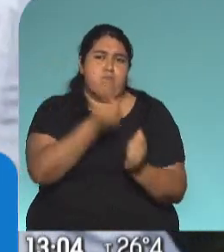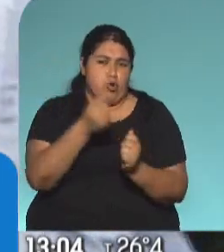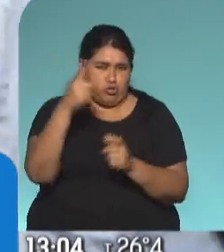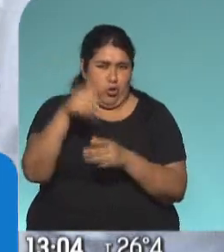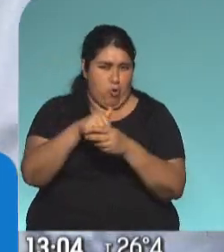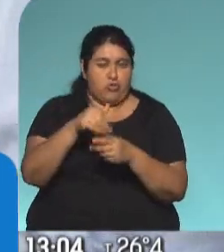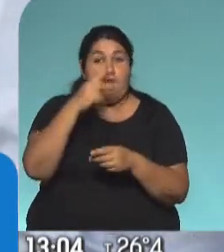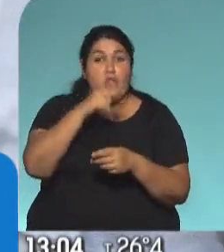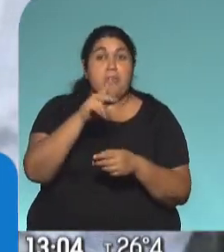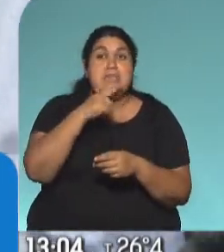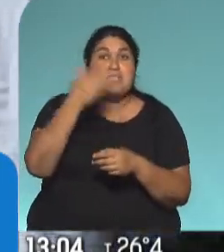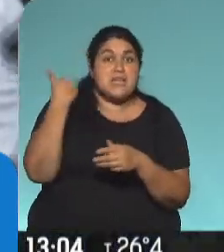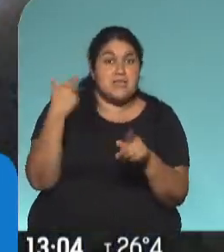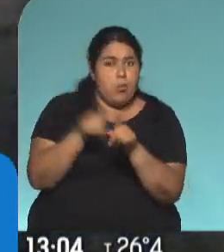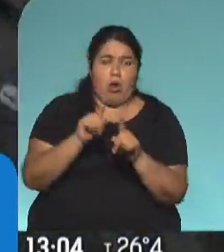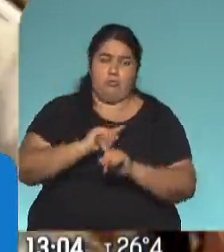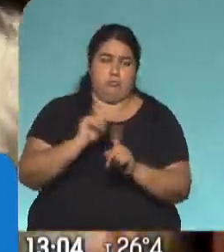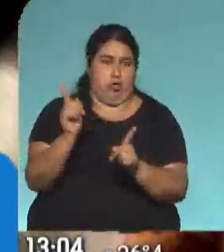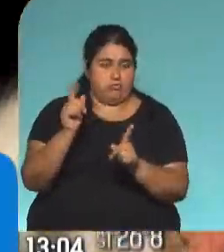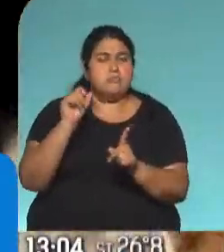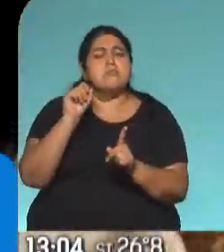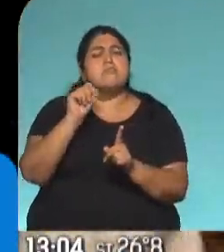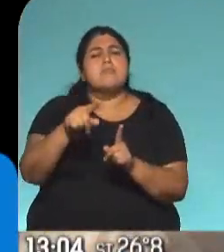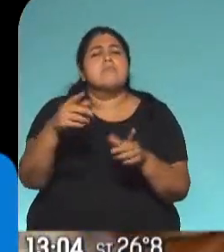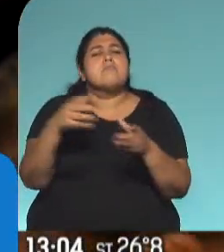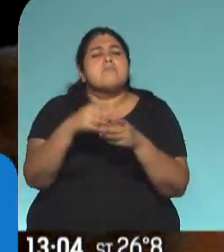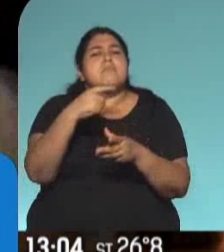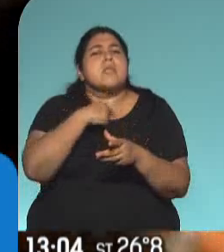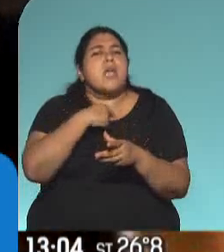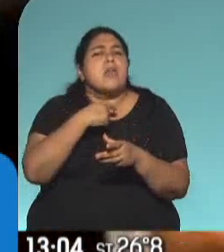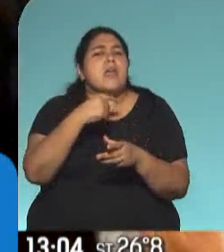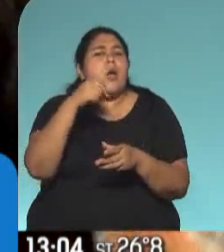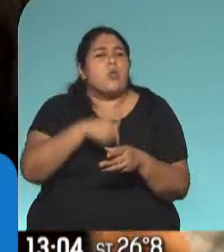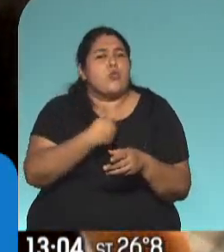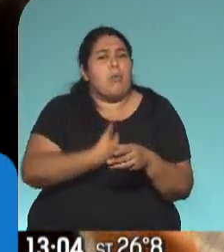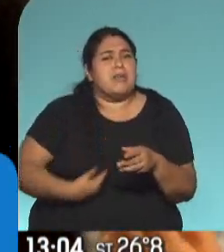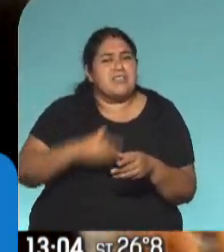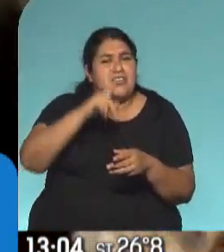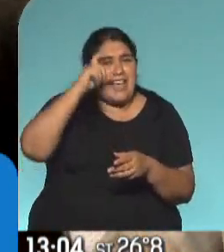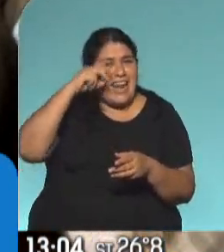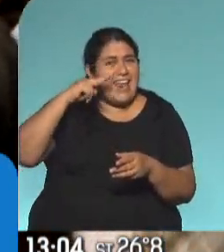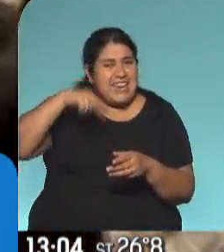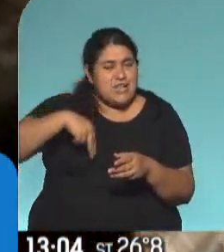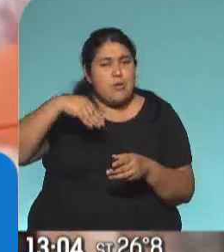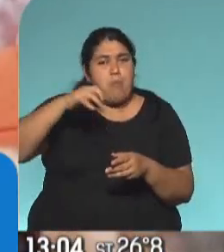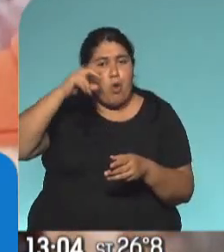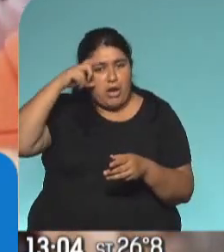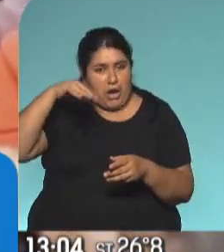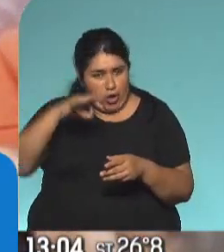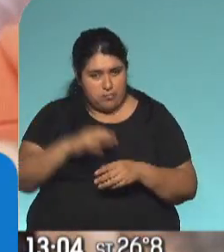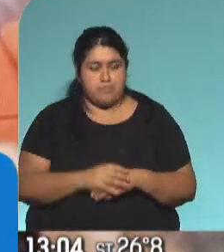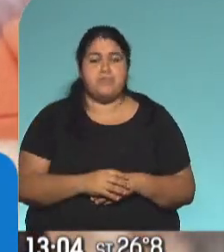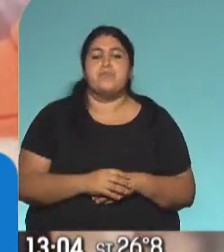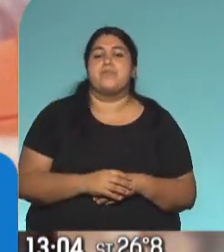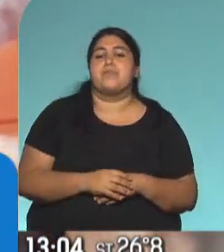elecciones de 2017, cuando el candidato liberal se enfrentó al actual presidente Lenín Moreno en el balotaje. Se